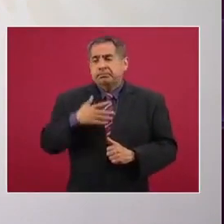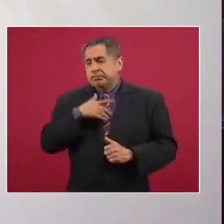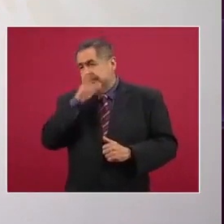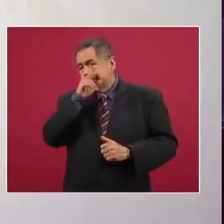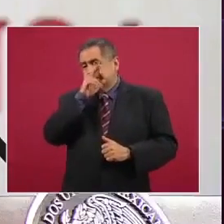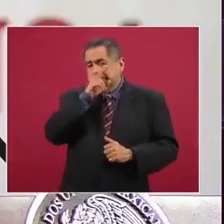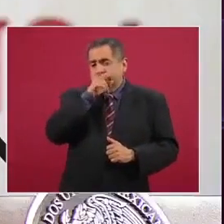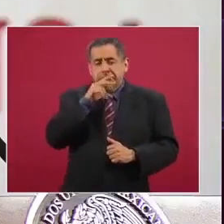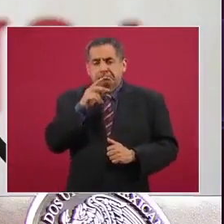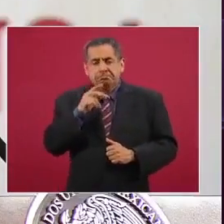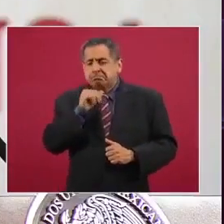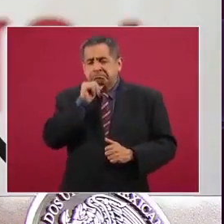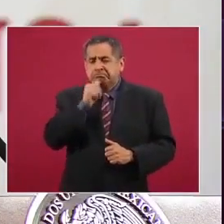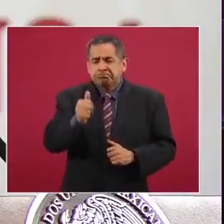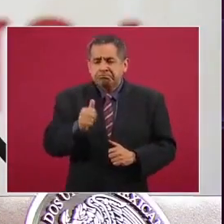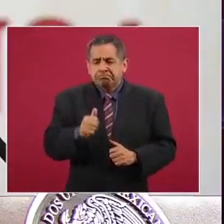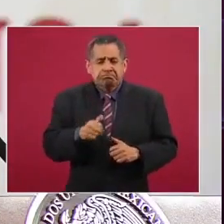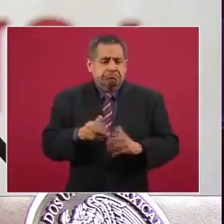preocupado.